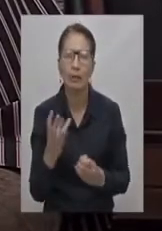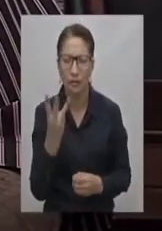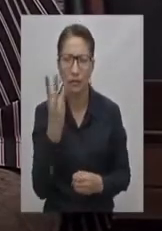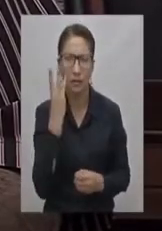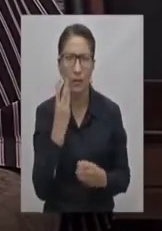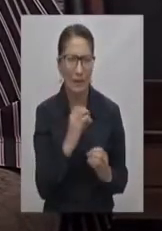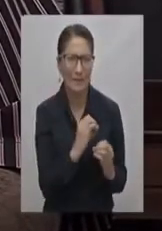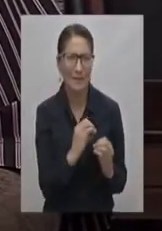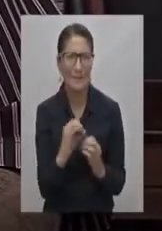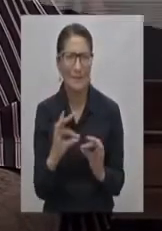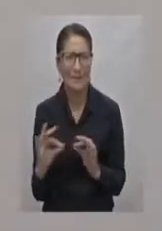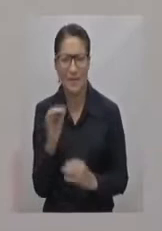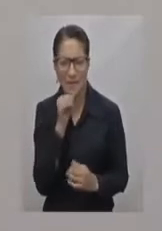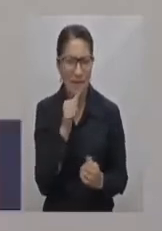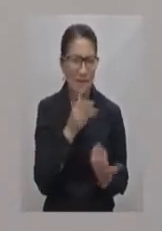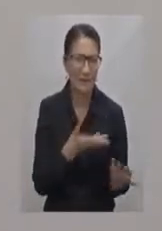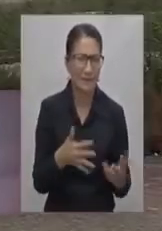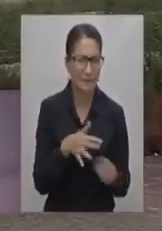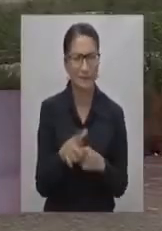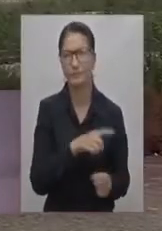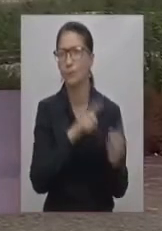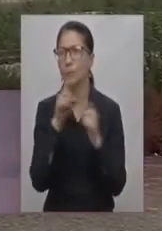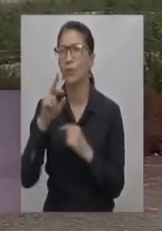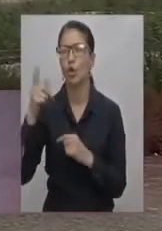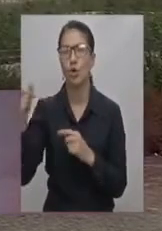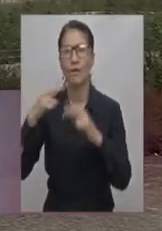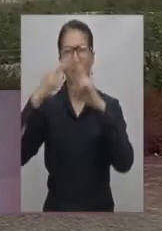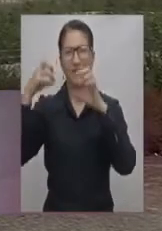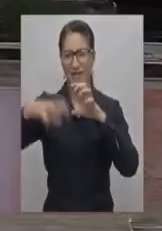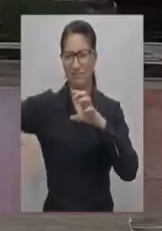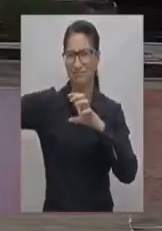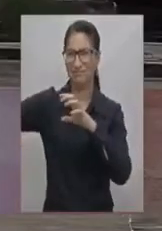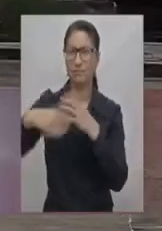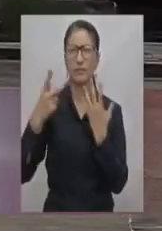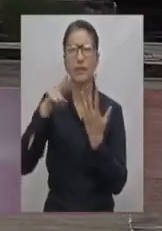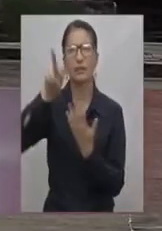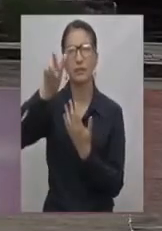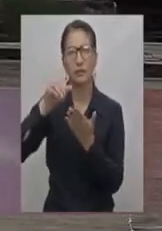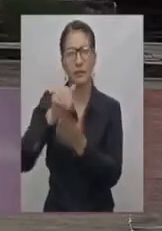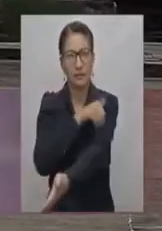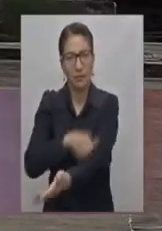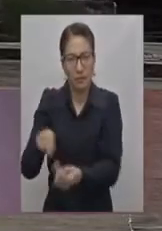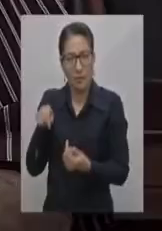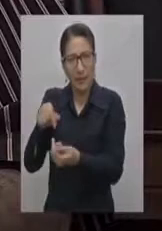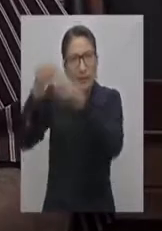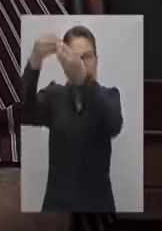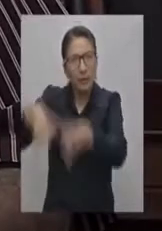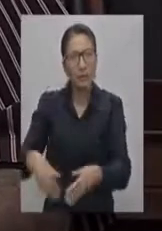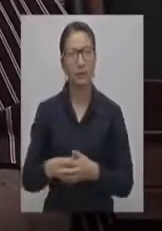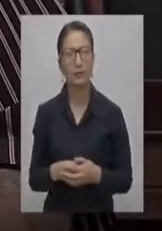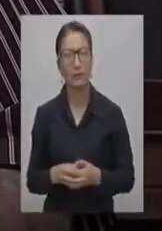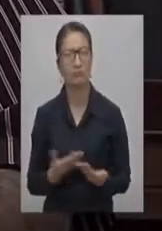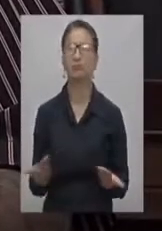más de 3 días y así sucesivamente. El complejo ferial, con un costo superior a los 17 mil millones de pesos. Tampoco